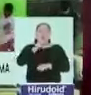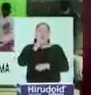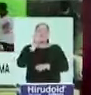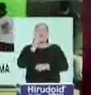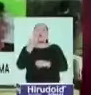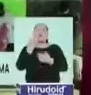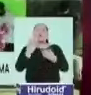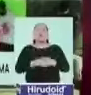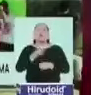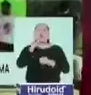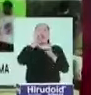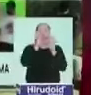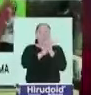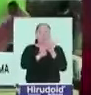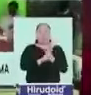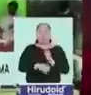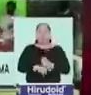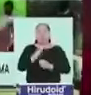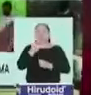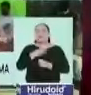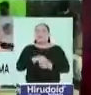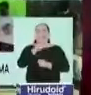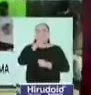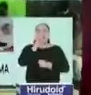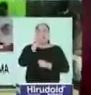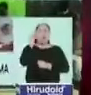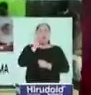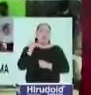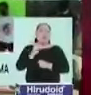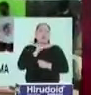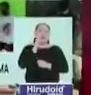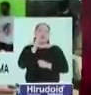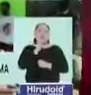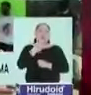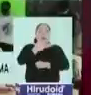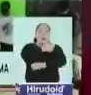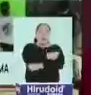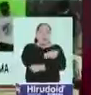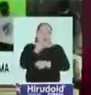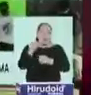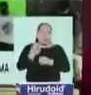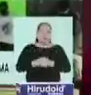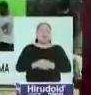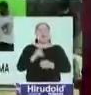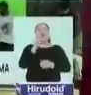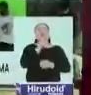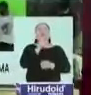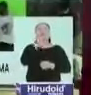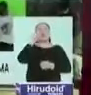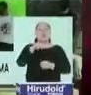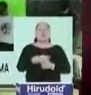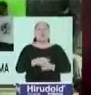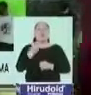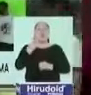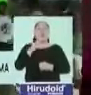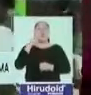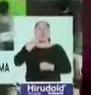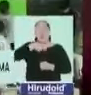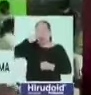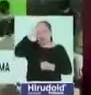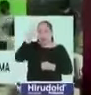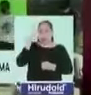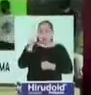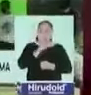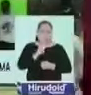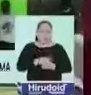a detener el impacto que el COVID-19 puede causar sobre su persona, sobre su salud. Y en eso le doy la razón a Sagasti